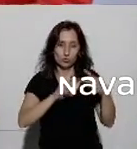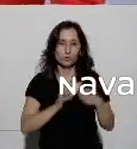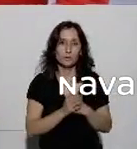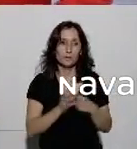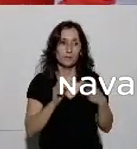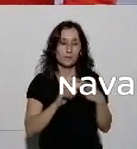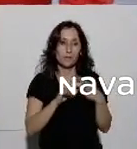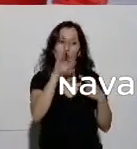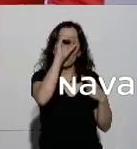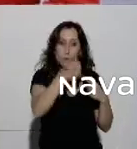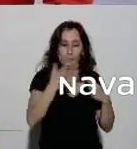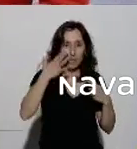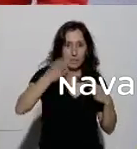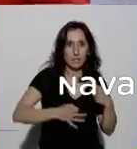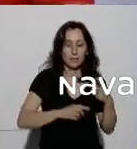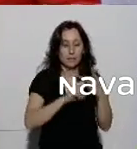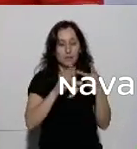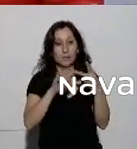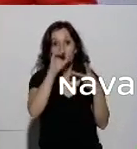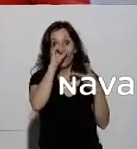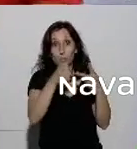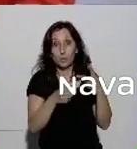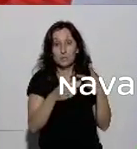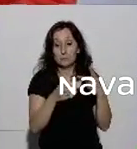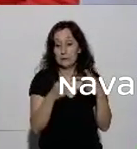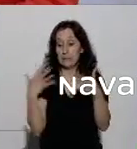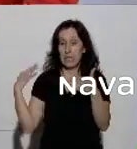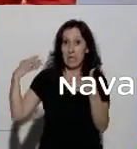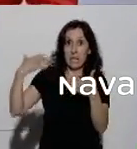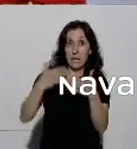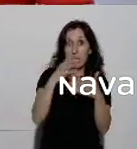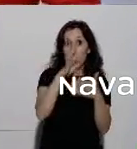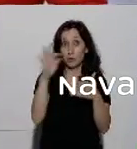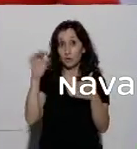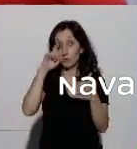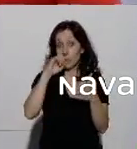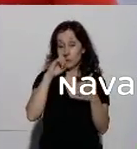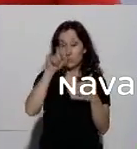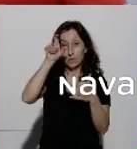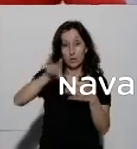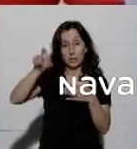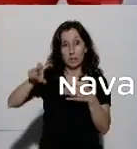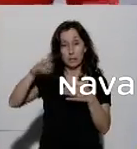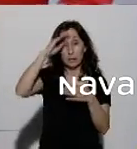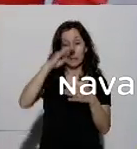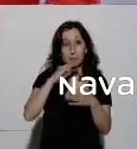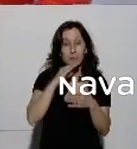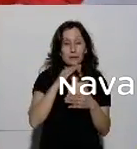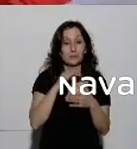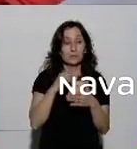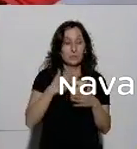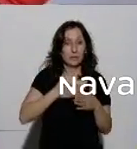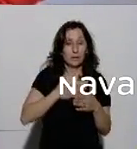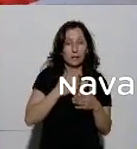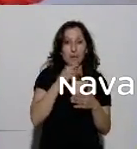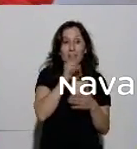la bruja de verdad y hay la bruja que de estos últimos 400 años nos han hecho creer, a mí, a mis padres, a mis abuelos, nos han hecho creer que